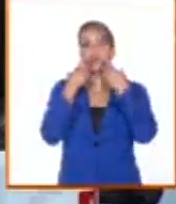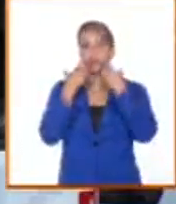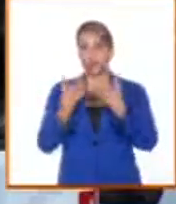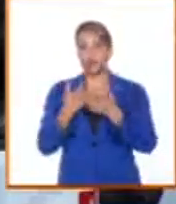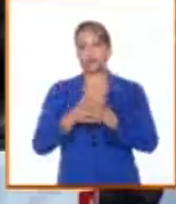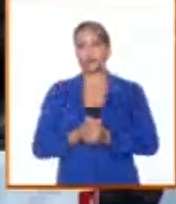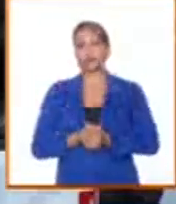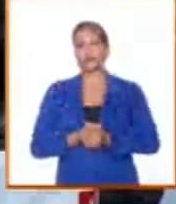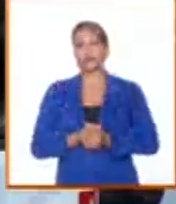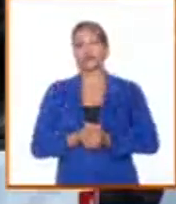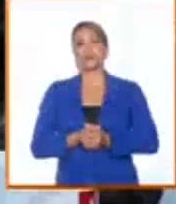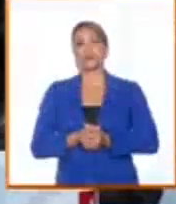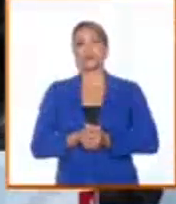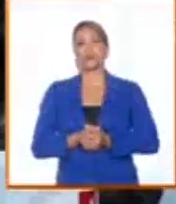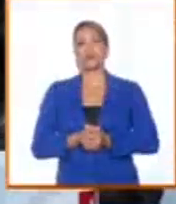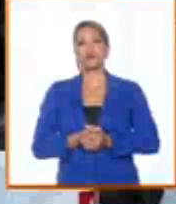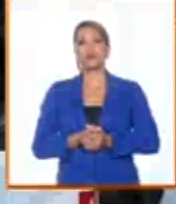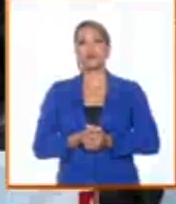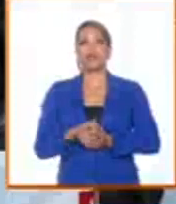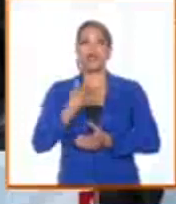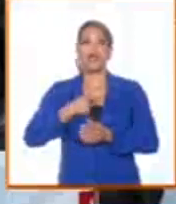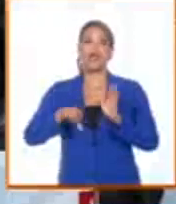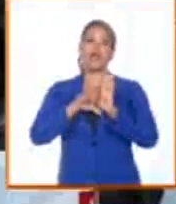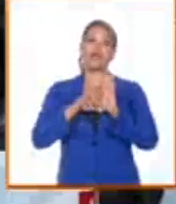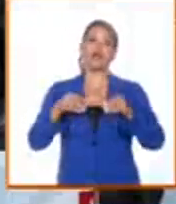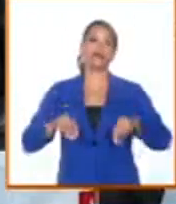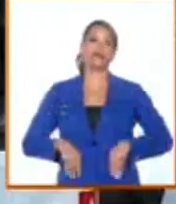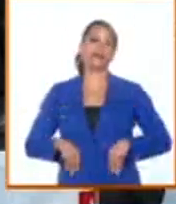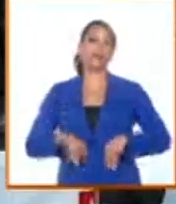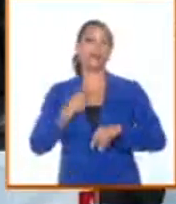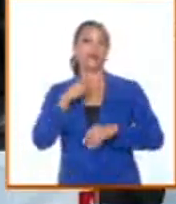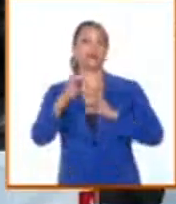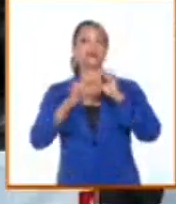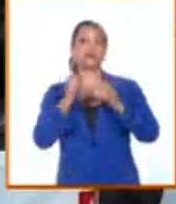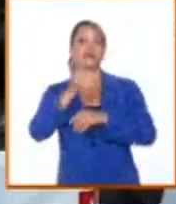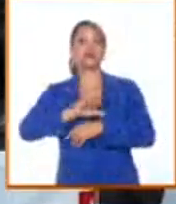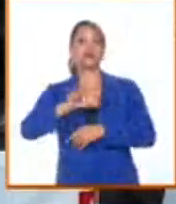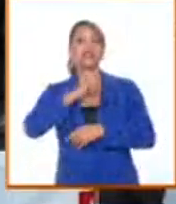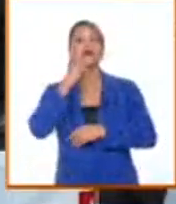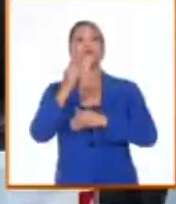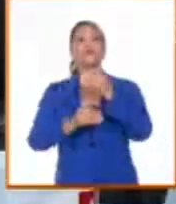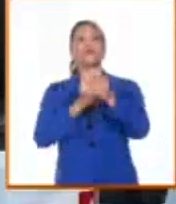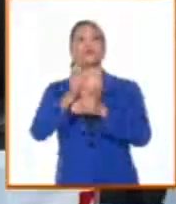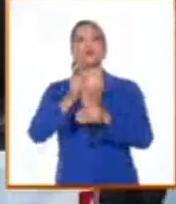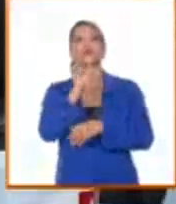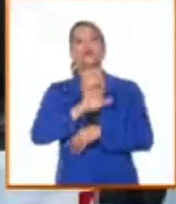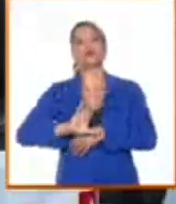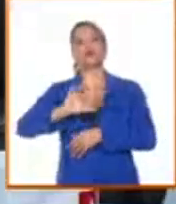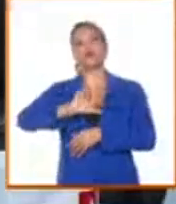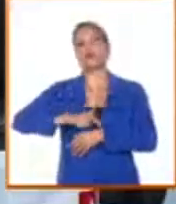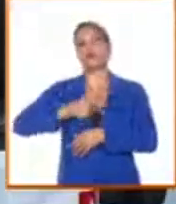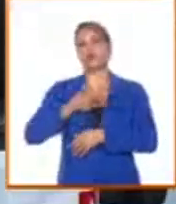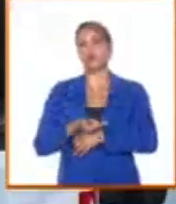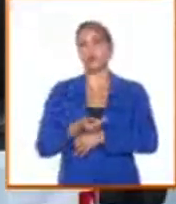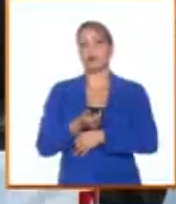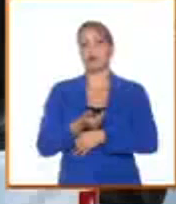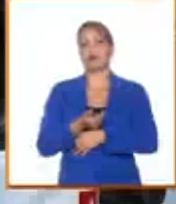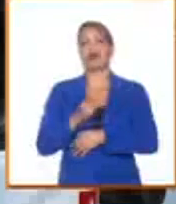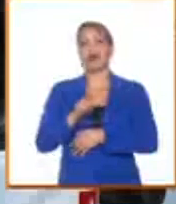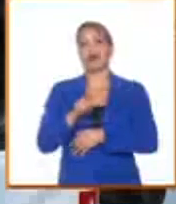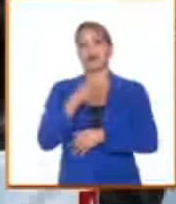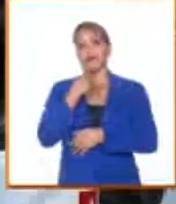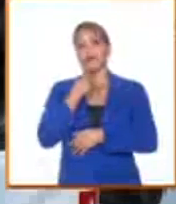manera lo lleva a vías de hecho, cuando la ley asume que la comunicación social es un proceso sociocultural. Es un proceso sociocultural que